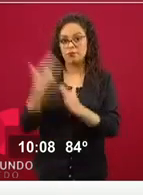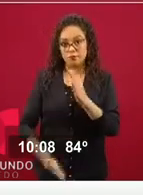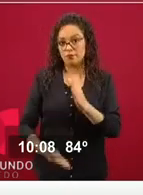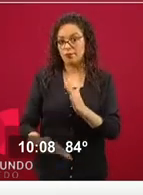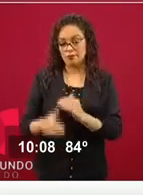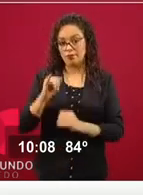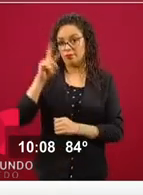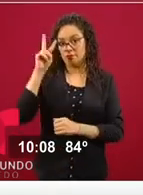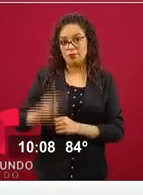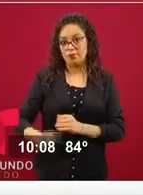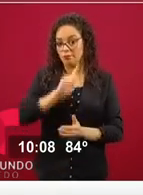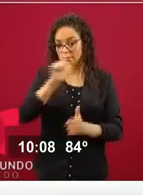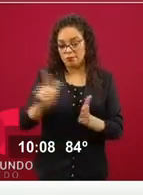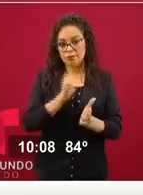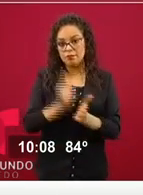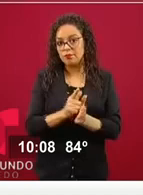tiempo